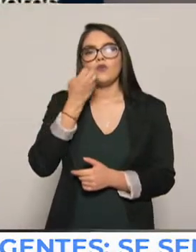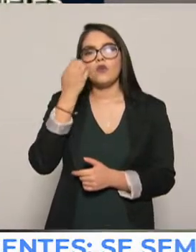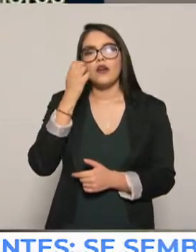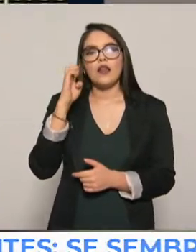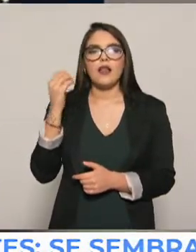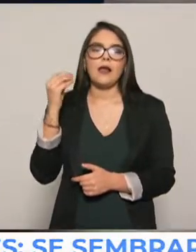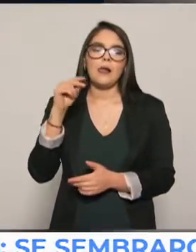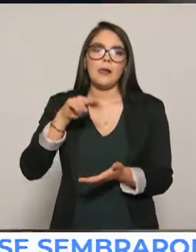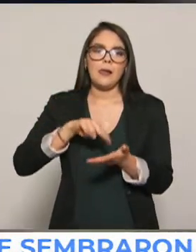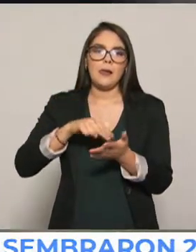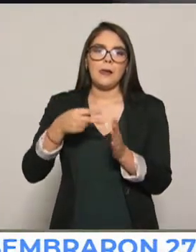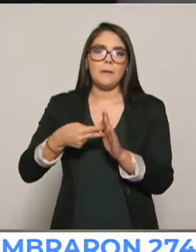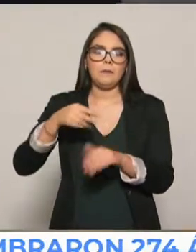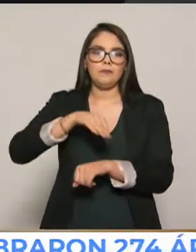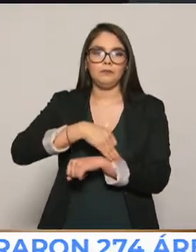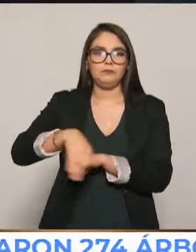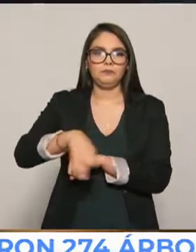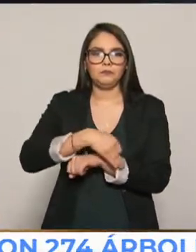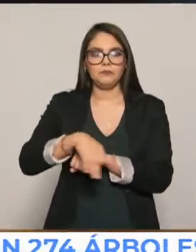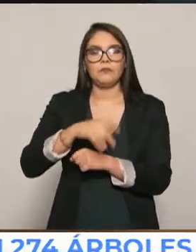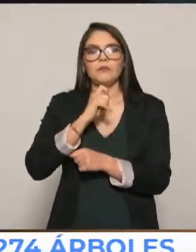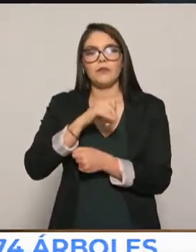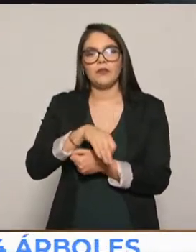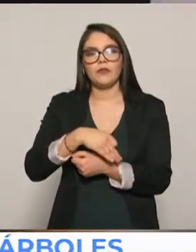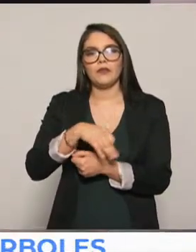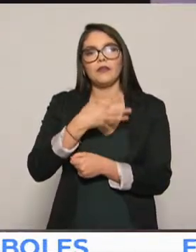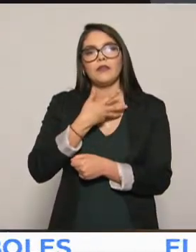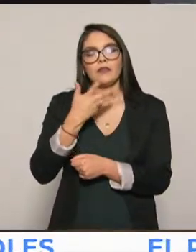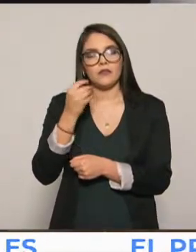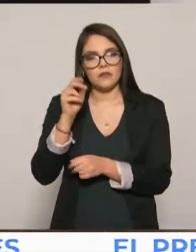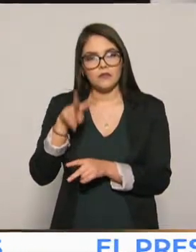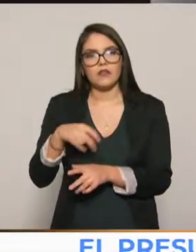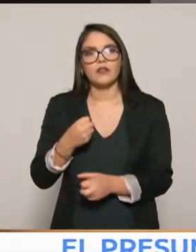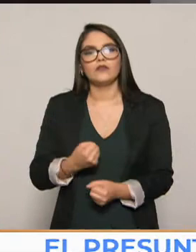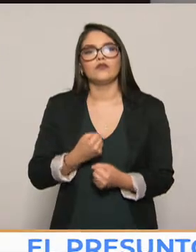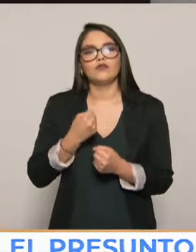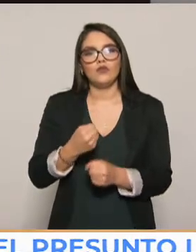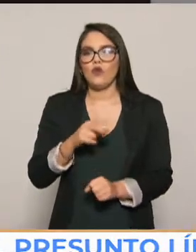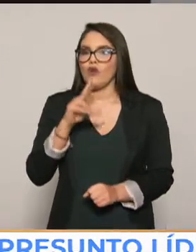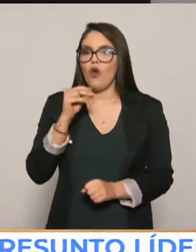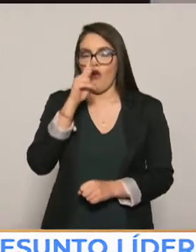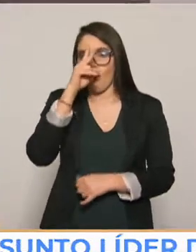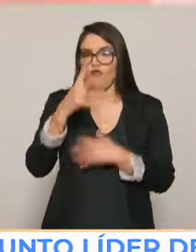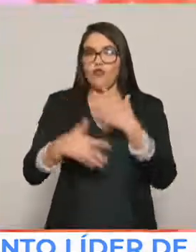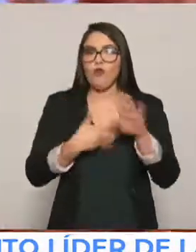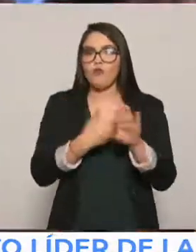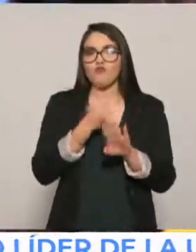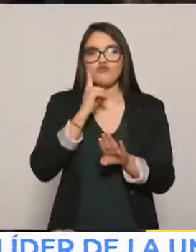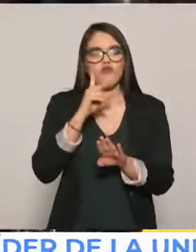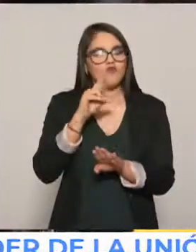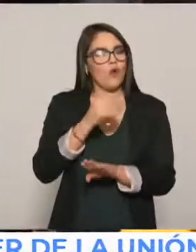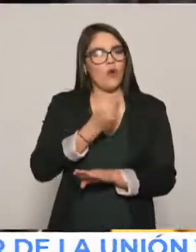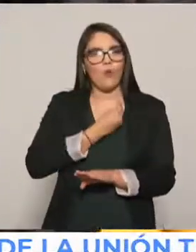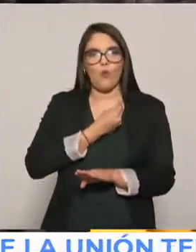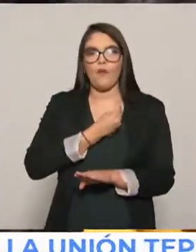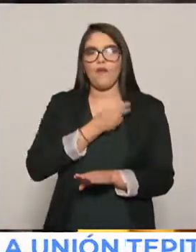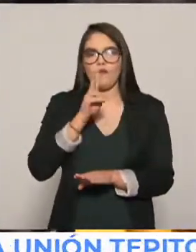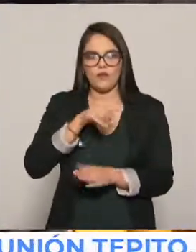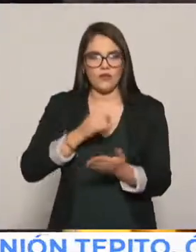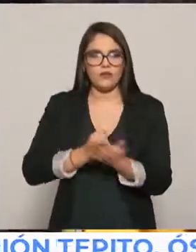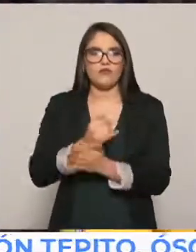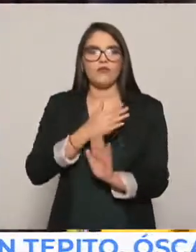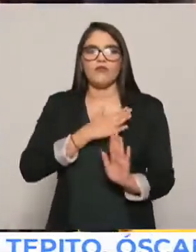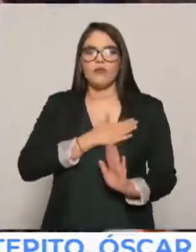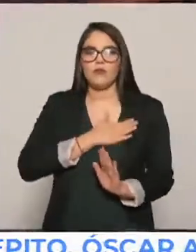el director Marcos Massari asumió también como prioridad la cero tolerancia a la violencia contra las mujeres. En ambas instancias,